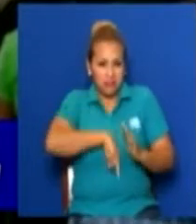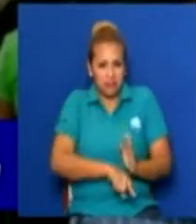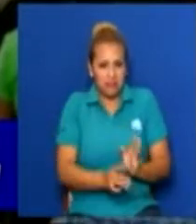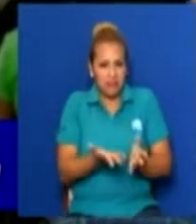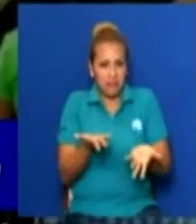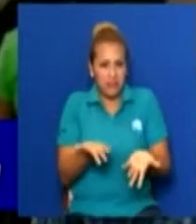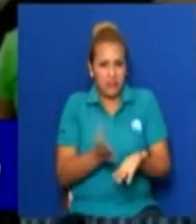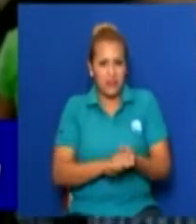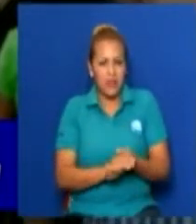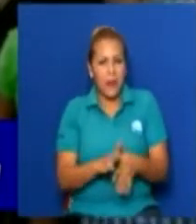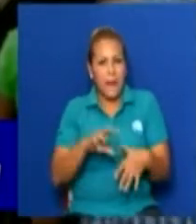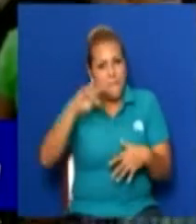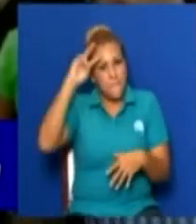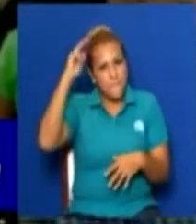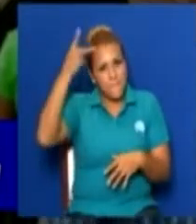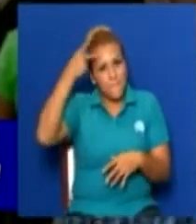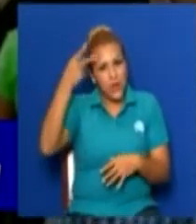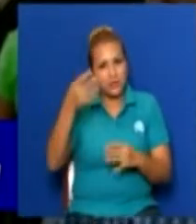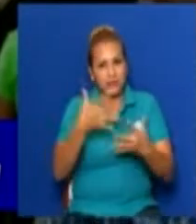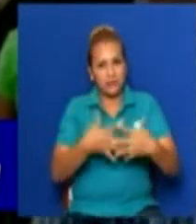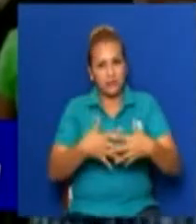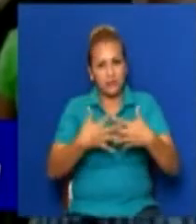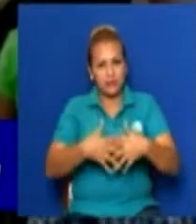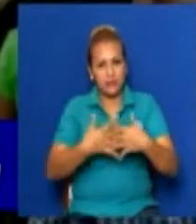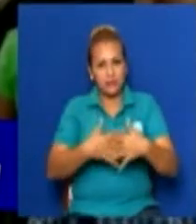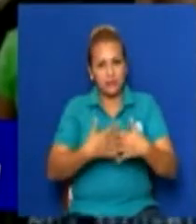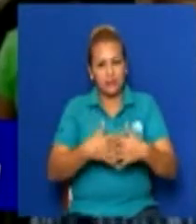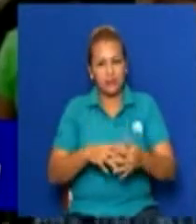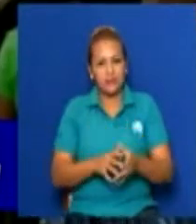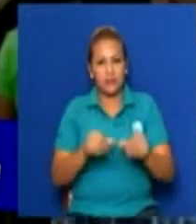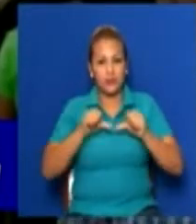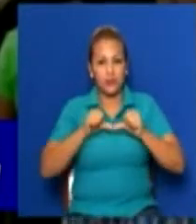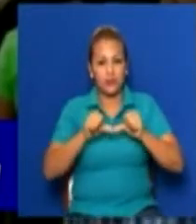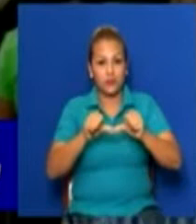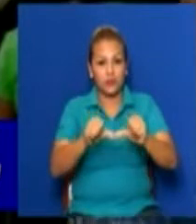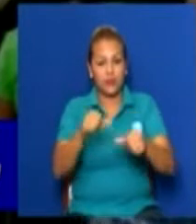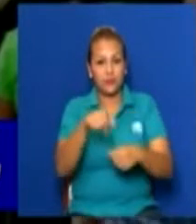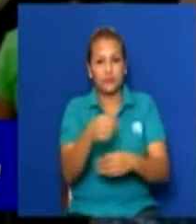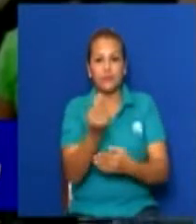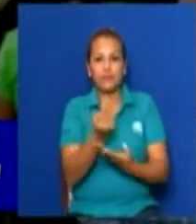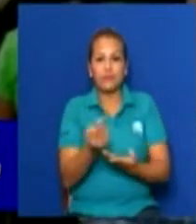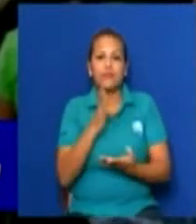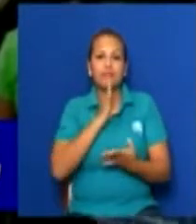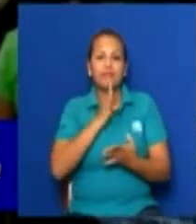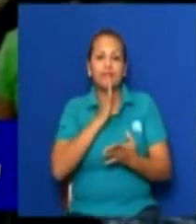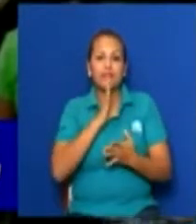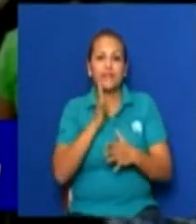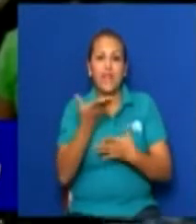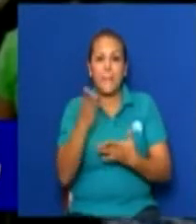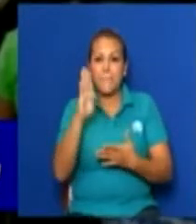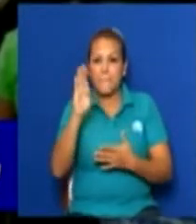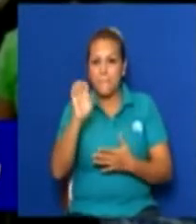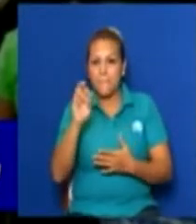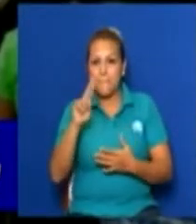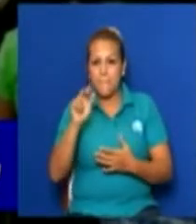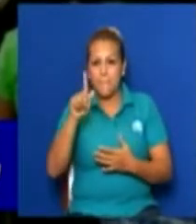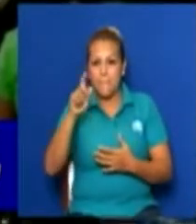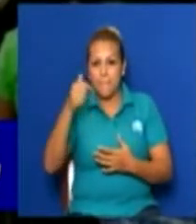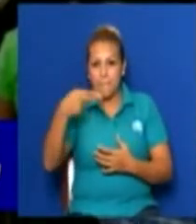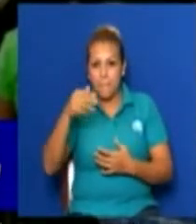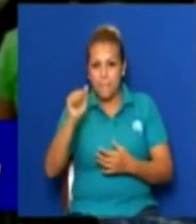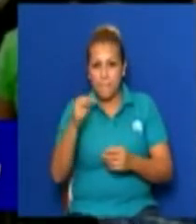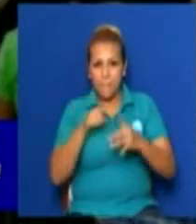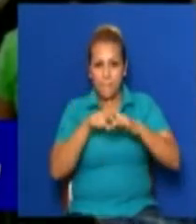Atsu, política estadounidense. A continuación, hará uso de la palabra la licenciada Berta Rosa Guerra,